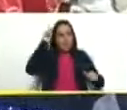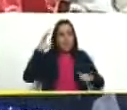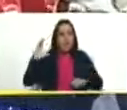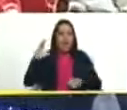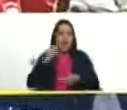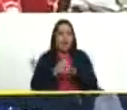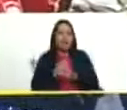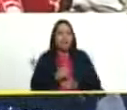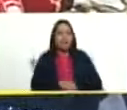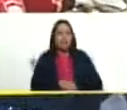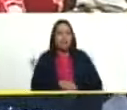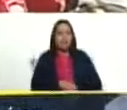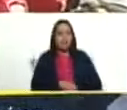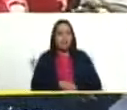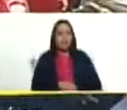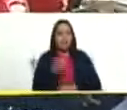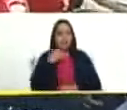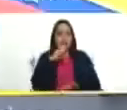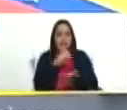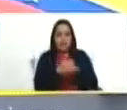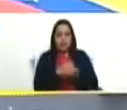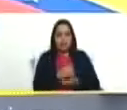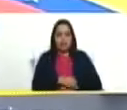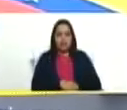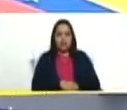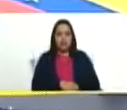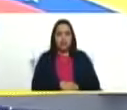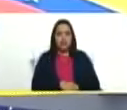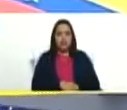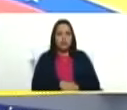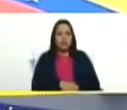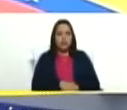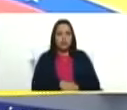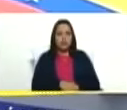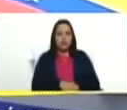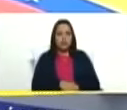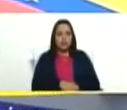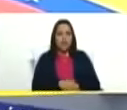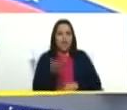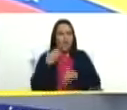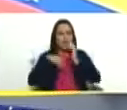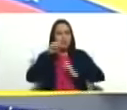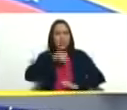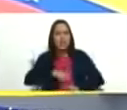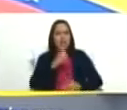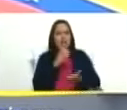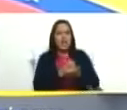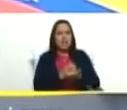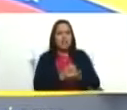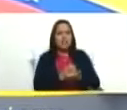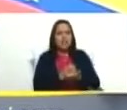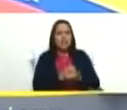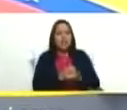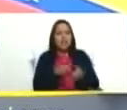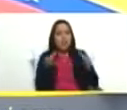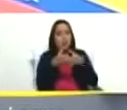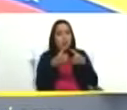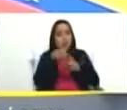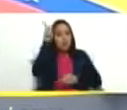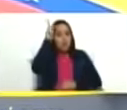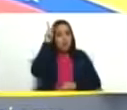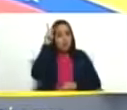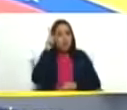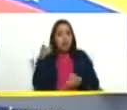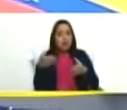Cacique, donde aparecía el cacique Catia, el imperio español huía, huía.